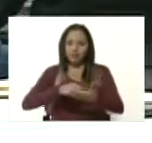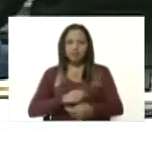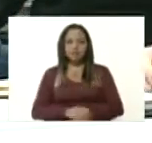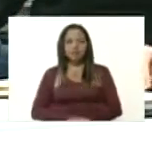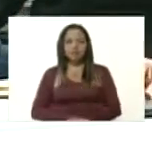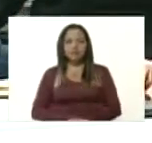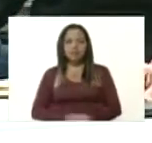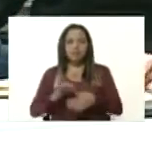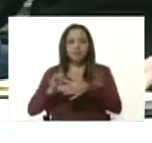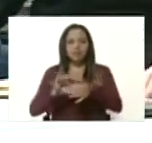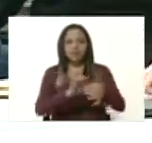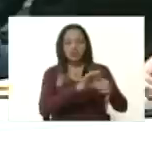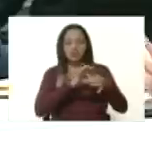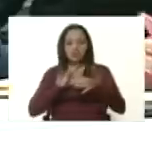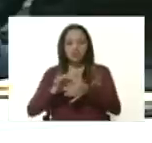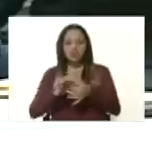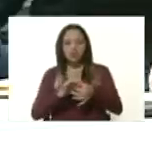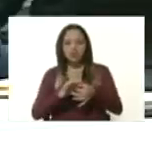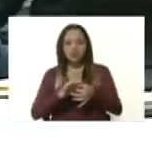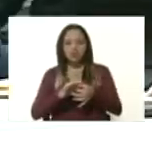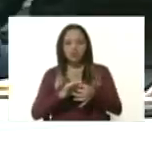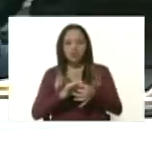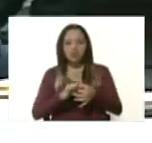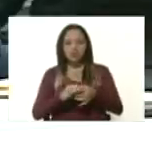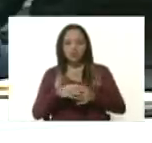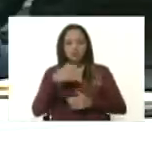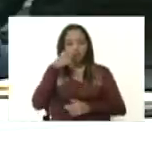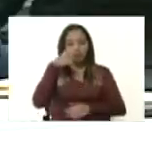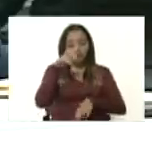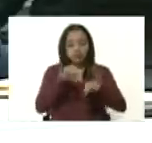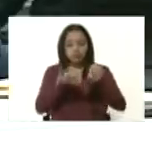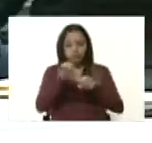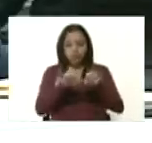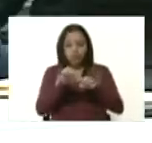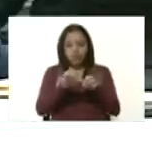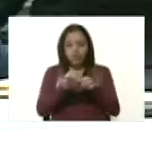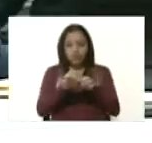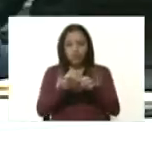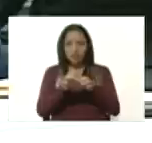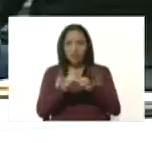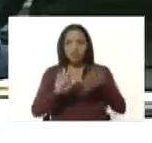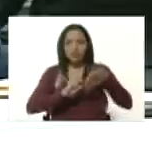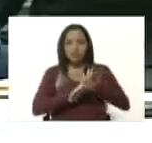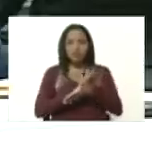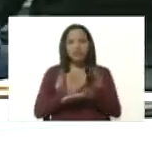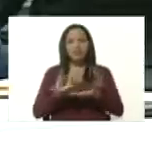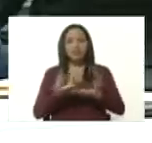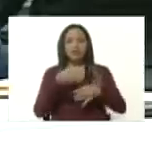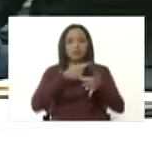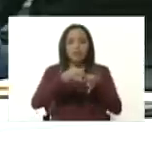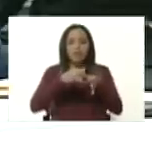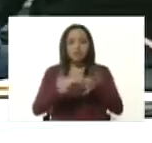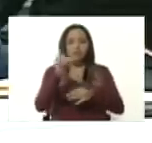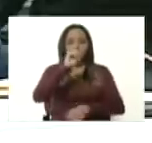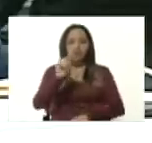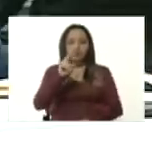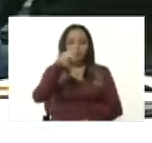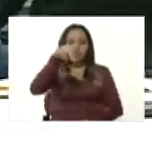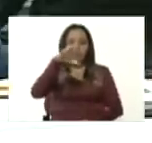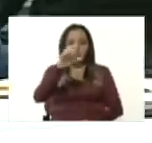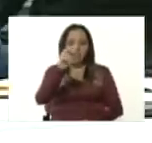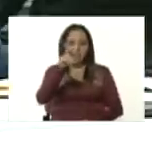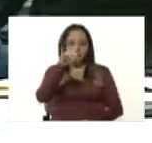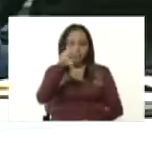de la alianza entre la Superintendencia Nacional de Criptoactivos y Actividades Conexas, Sunacrit, y la